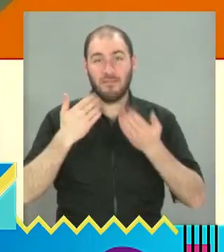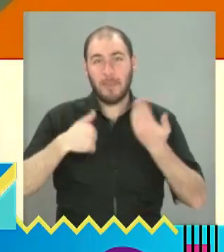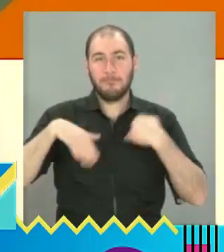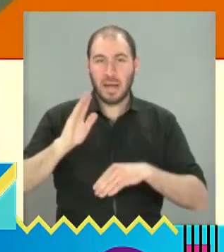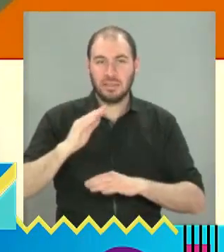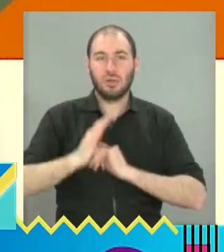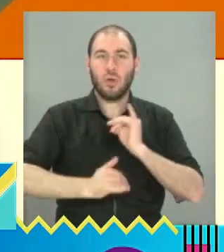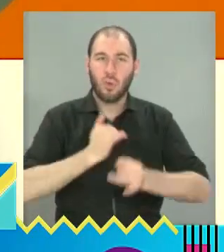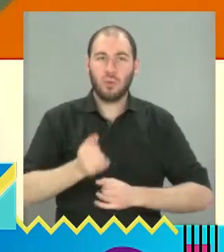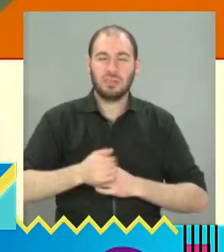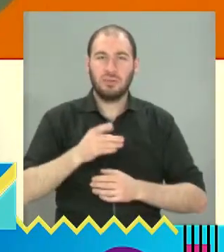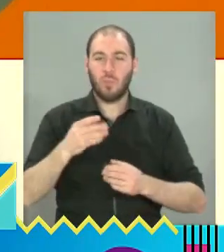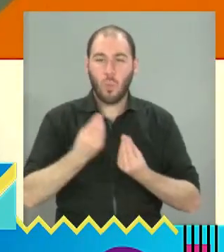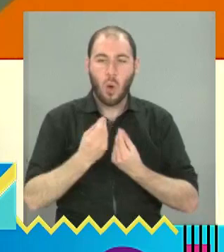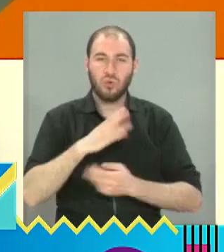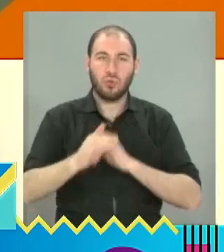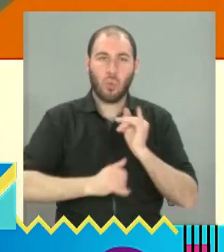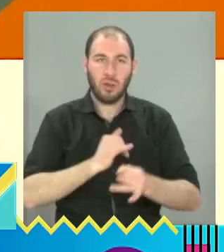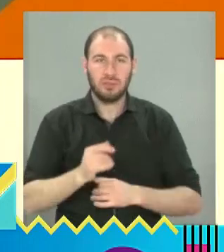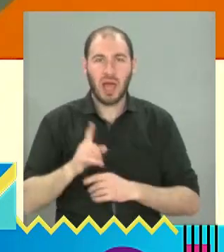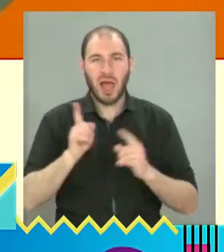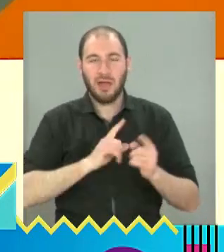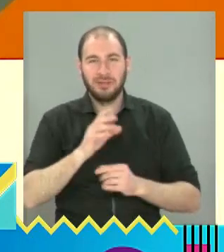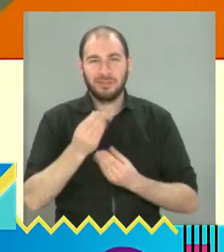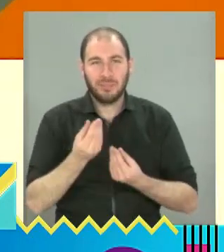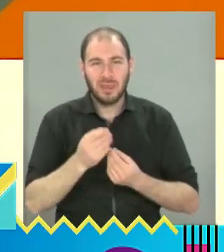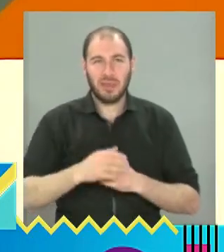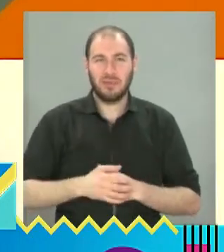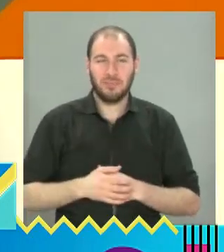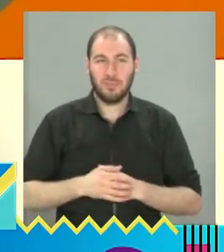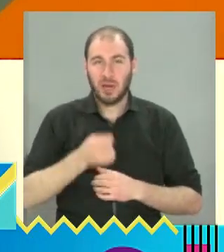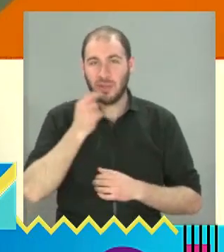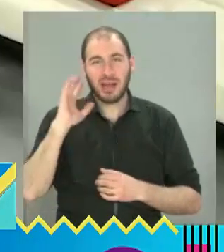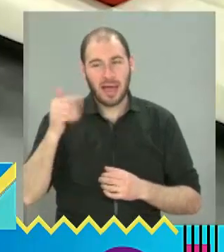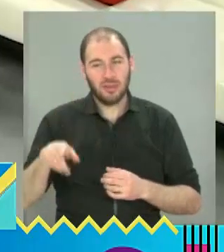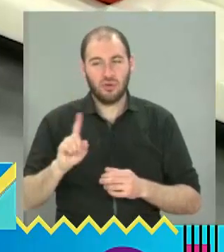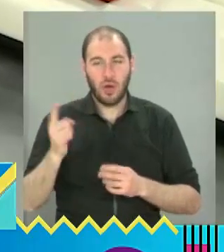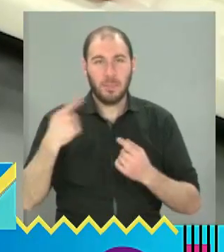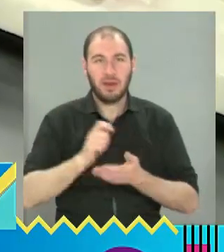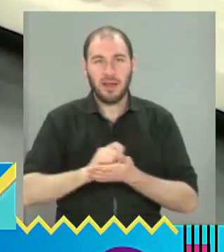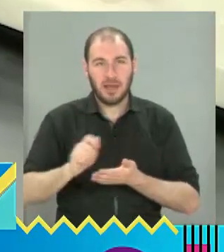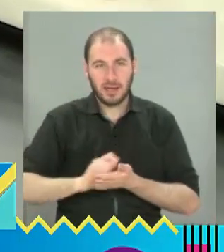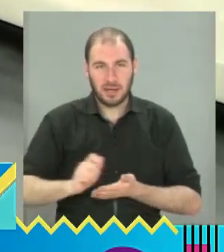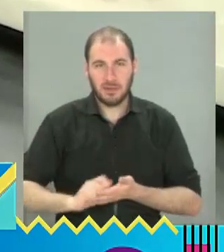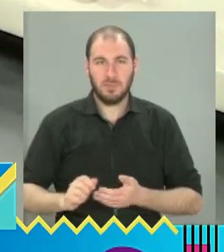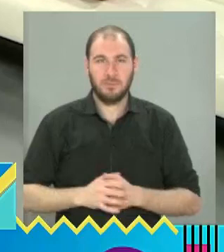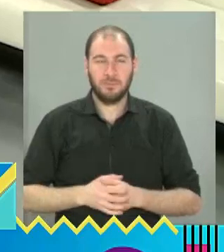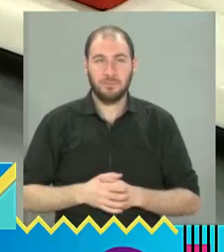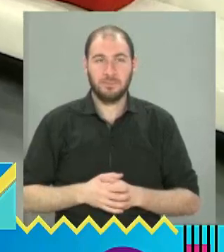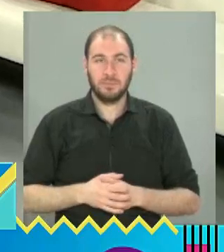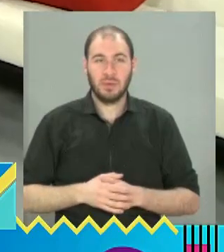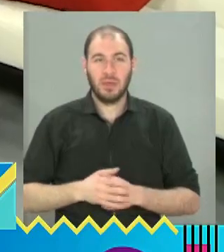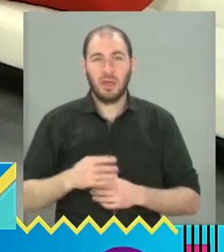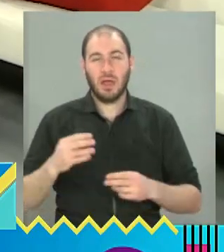y a expresar. Muchos de los chicos, algunos, bueno, no se animan a lo mejor a salir en la radio, pero sí son los que escriben y